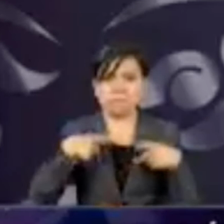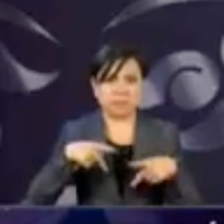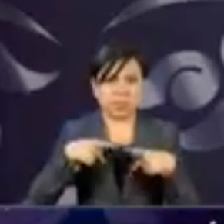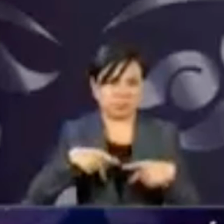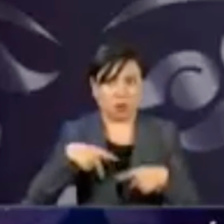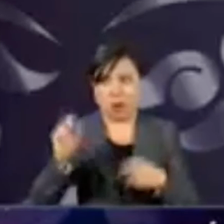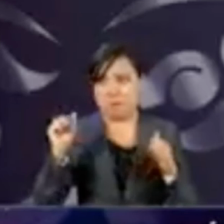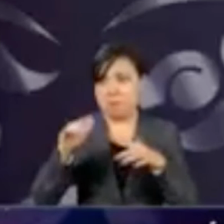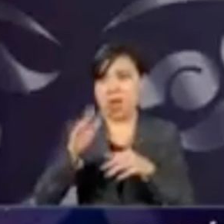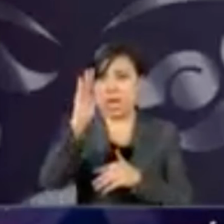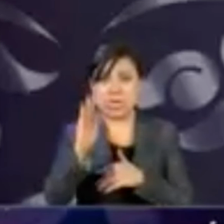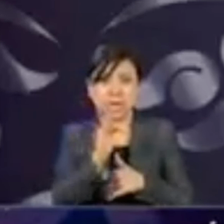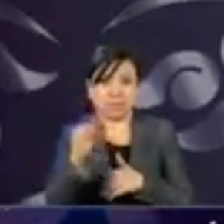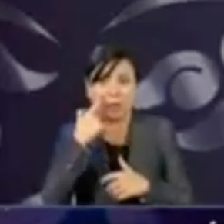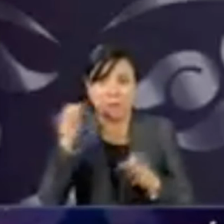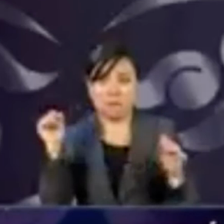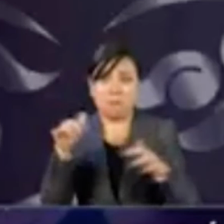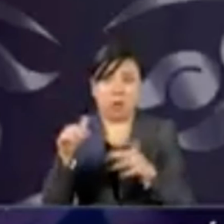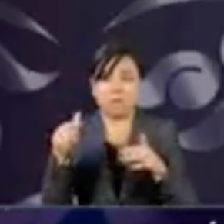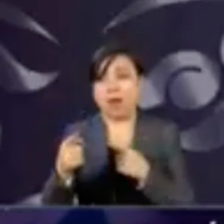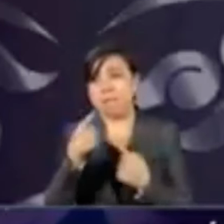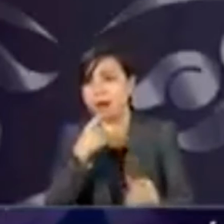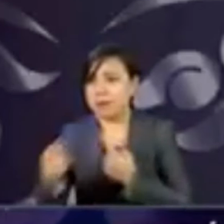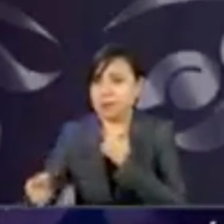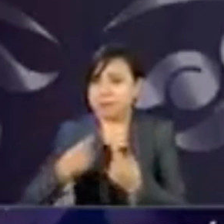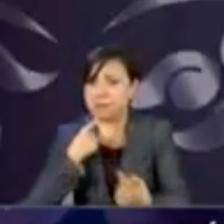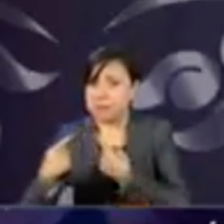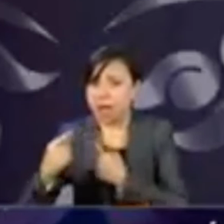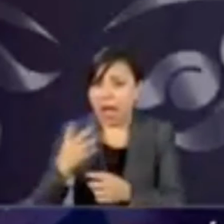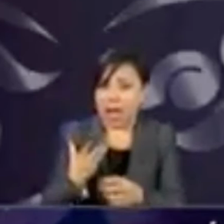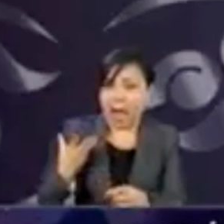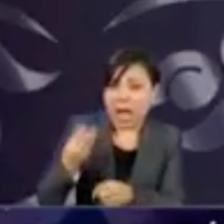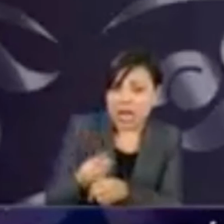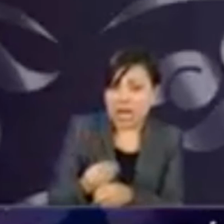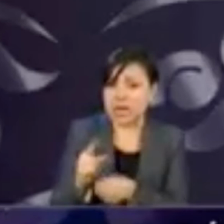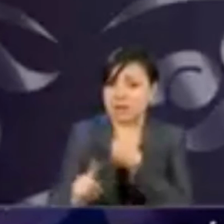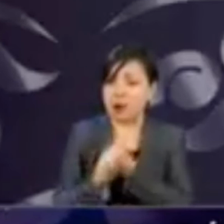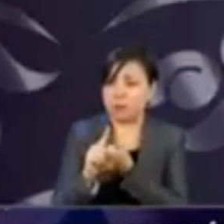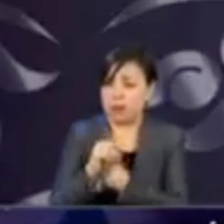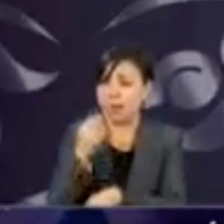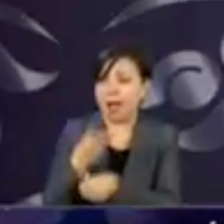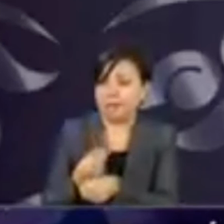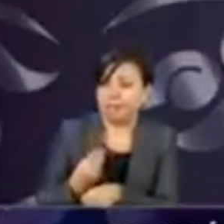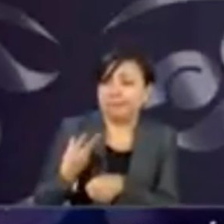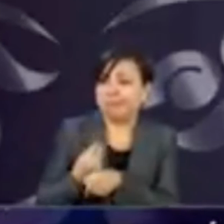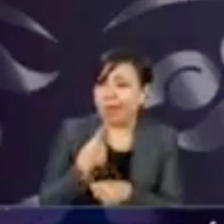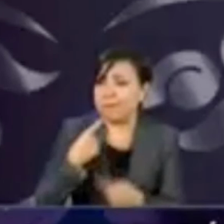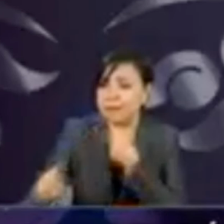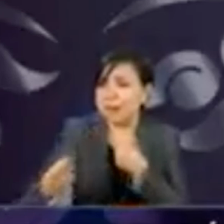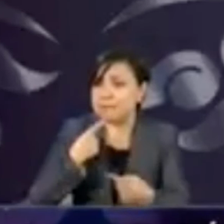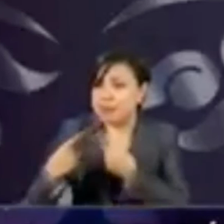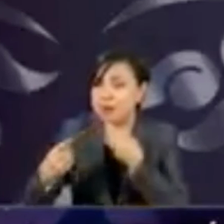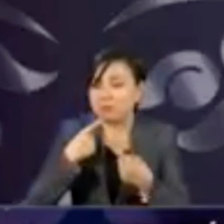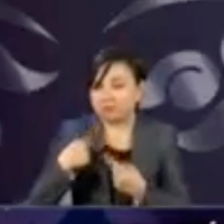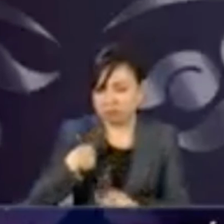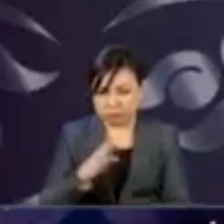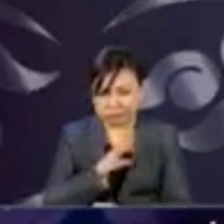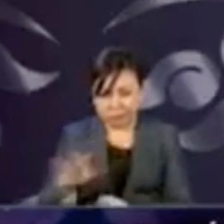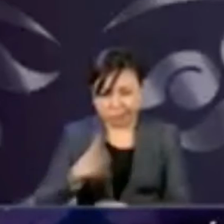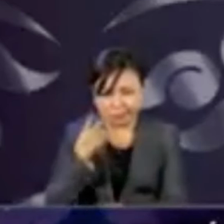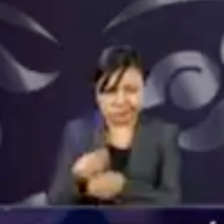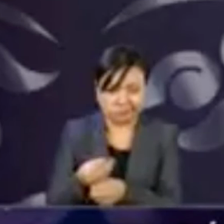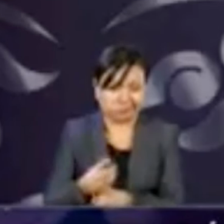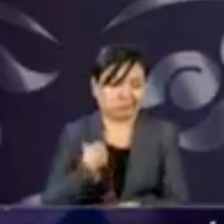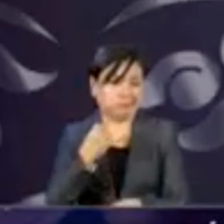arreglar el mundo pero claro que no pueden porque no tienen la facultad para hacerlo eso está pasando aquí hoy estamos